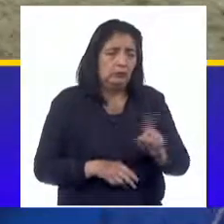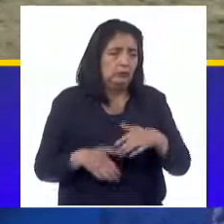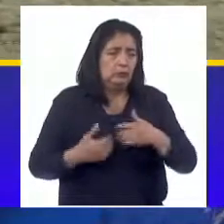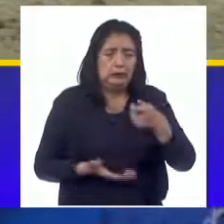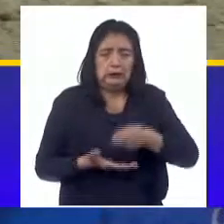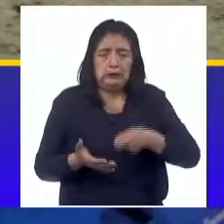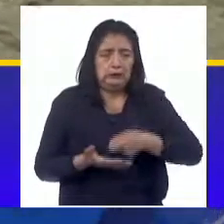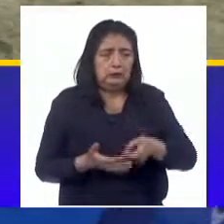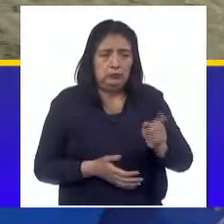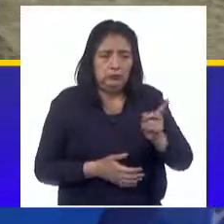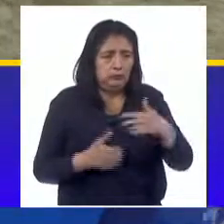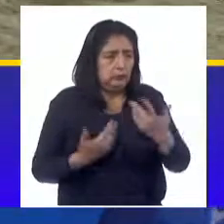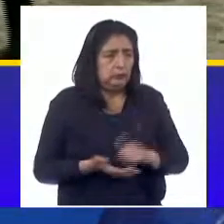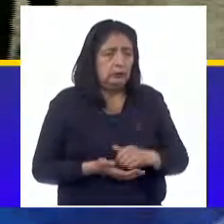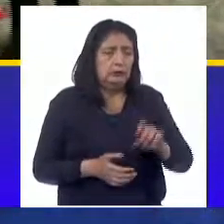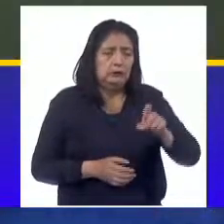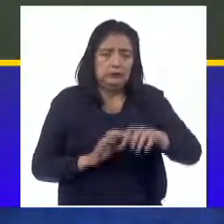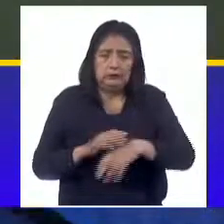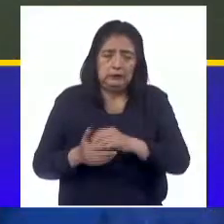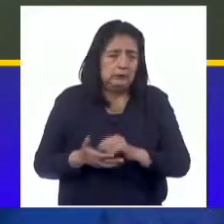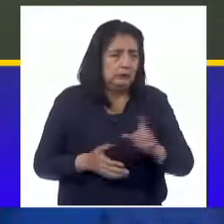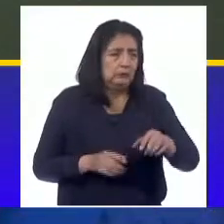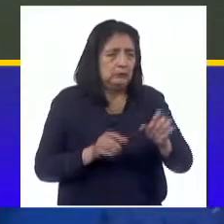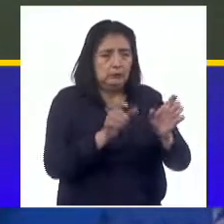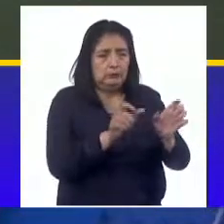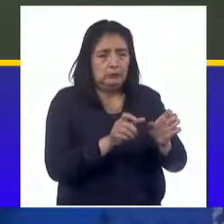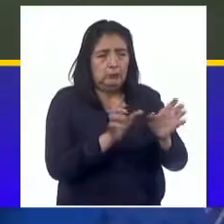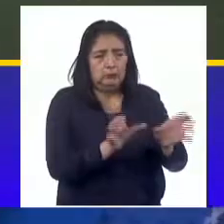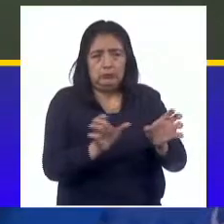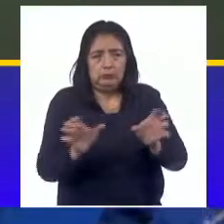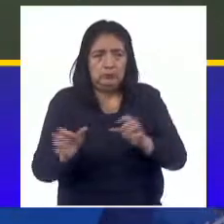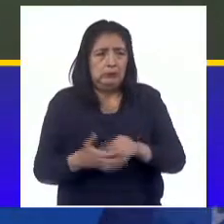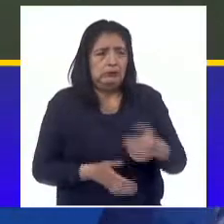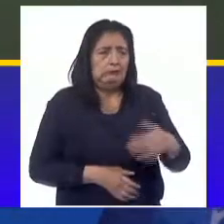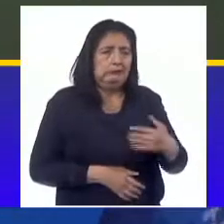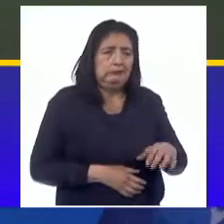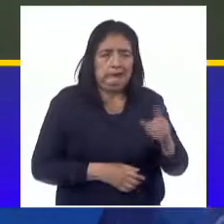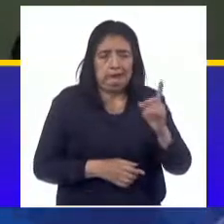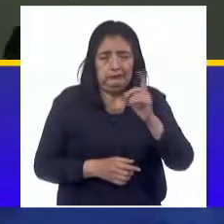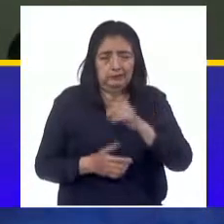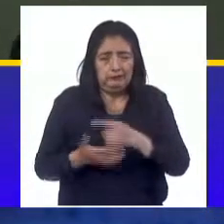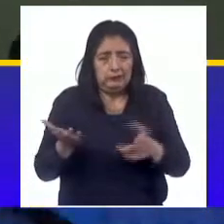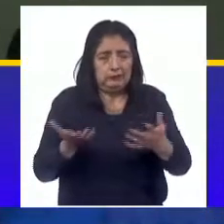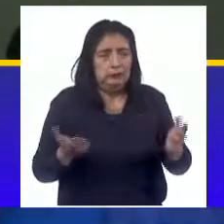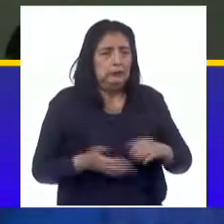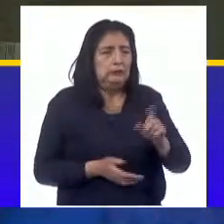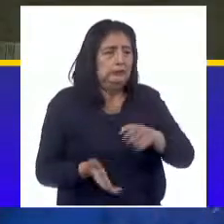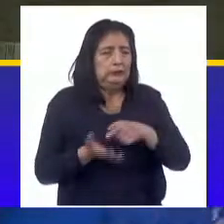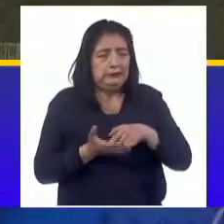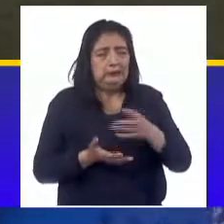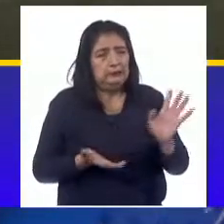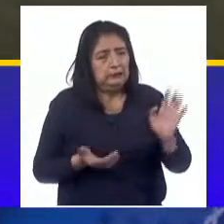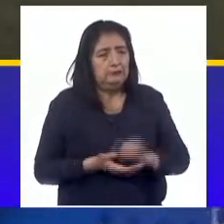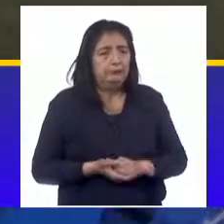alquilar. Tiene que lavarse las manos, vamos a poner lavaderos, en fin, una serie de situaciones que son exigencias,